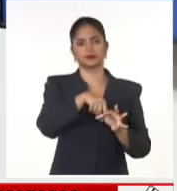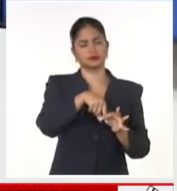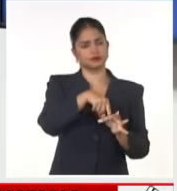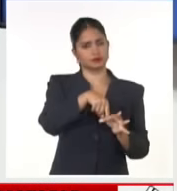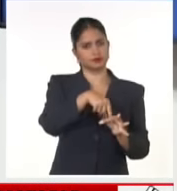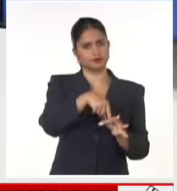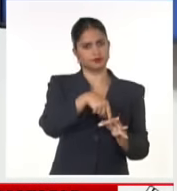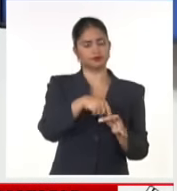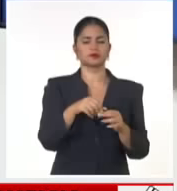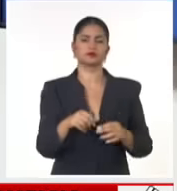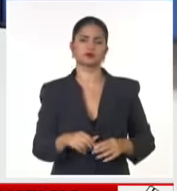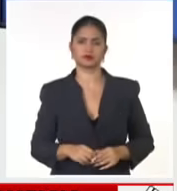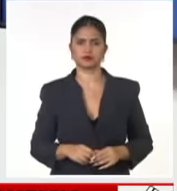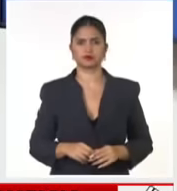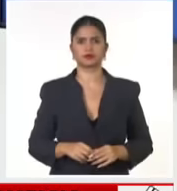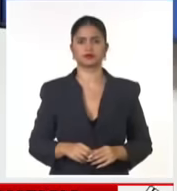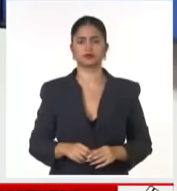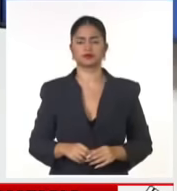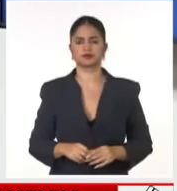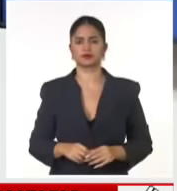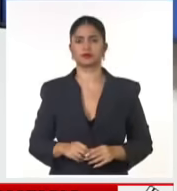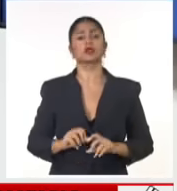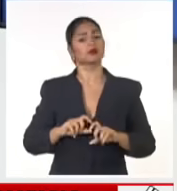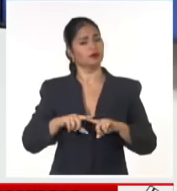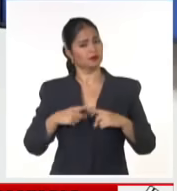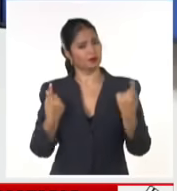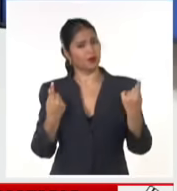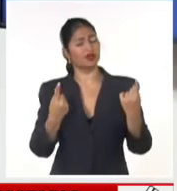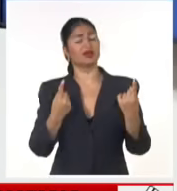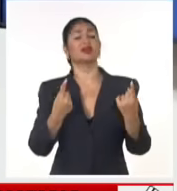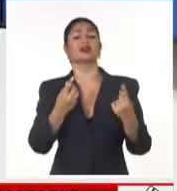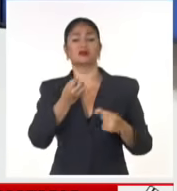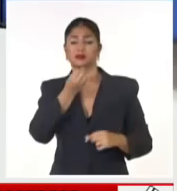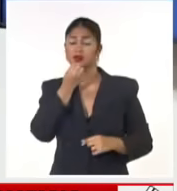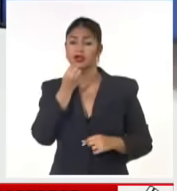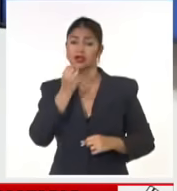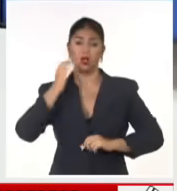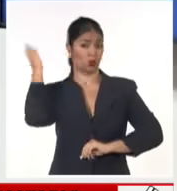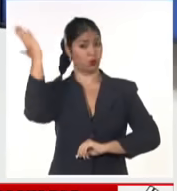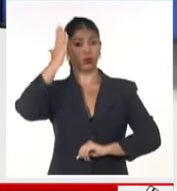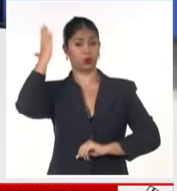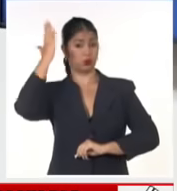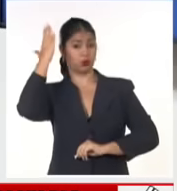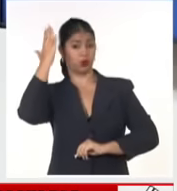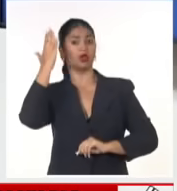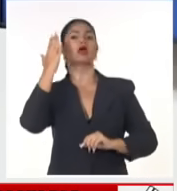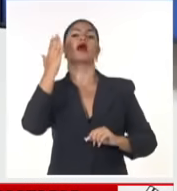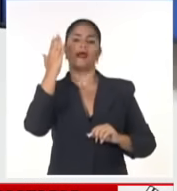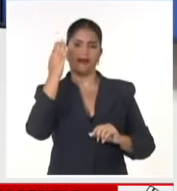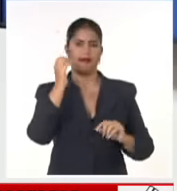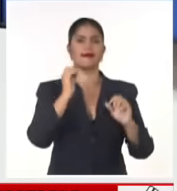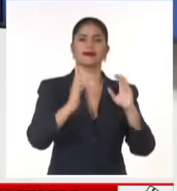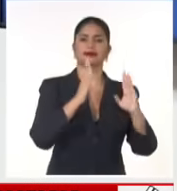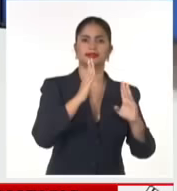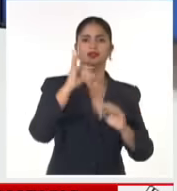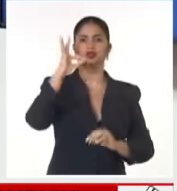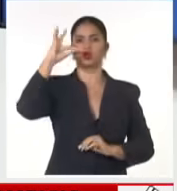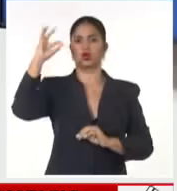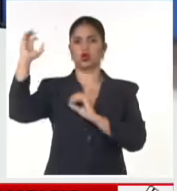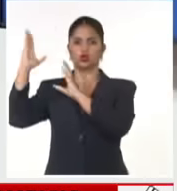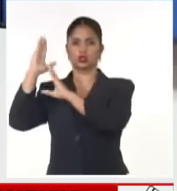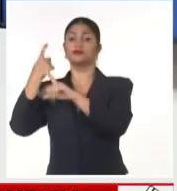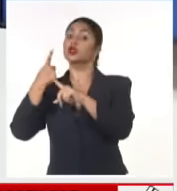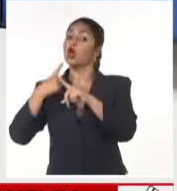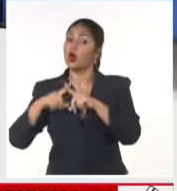de la Juventud por la posibilidad de ser impactadas de forma directa por un huracán. Las provincias que se mantienen en fase informativa